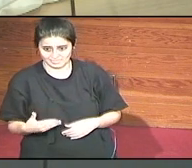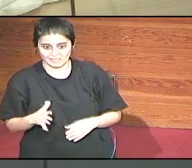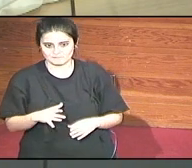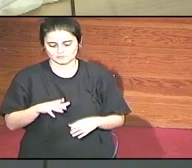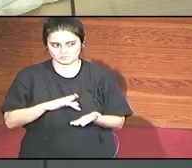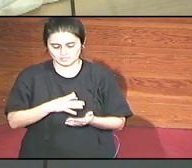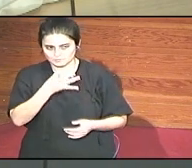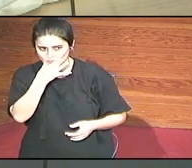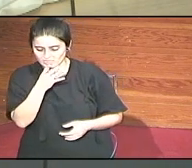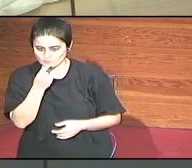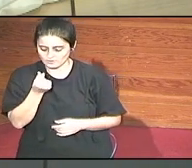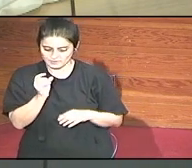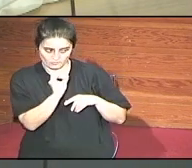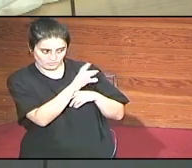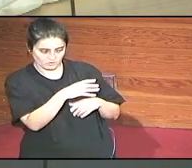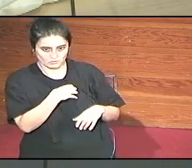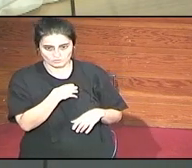de no enviar dinero